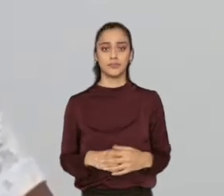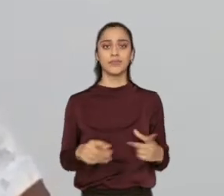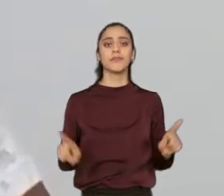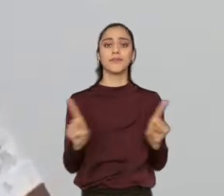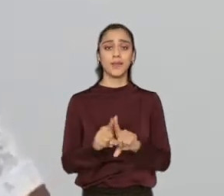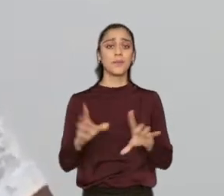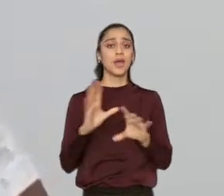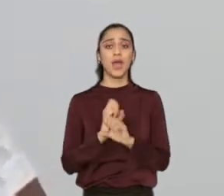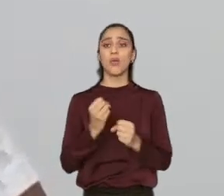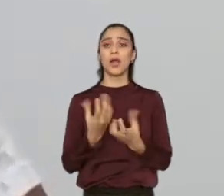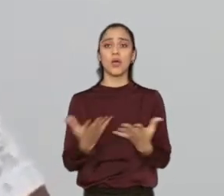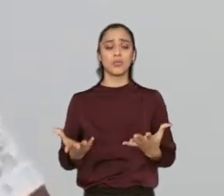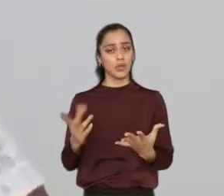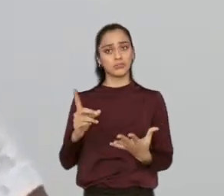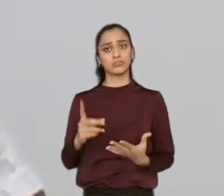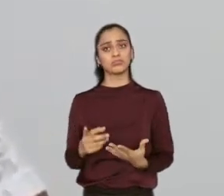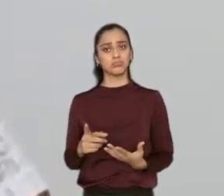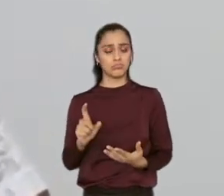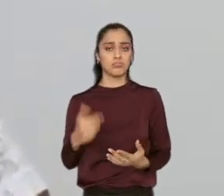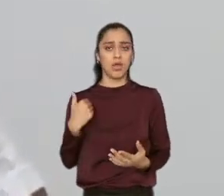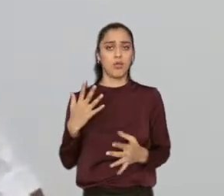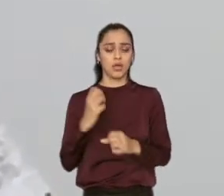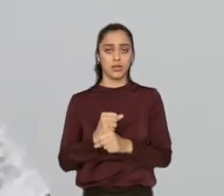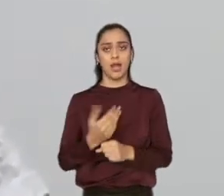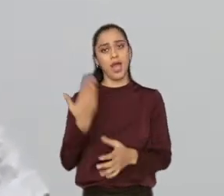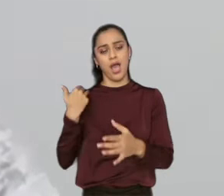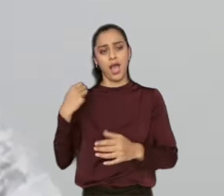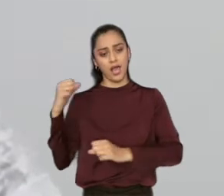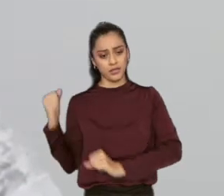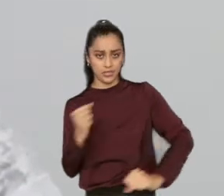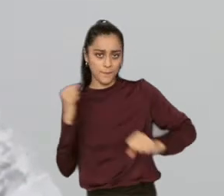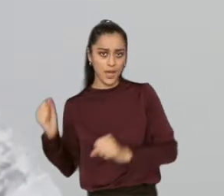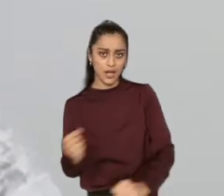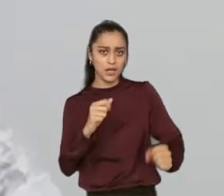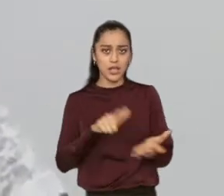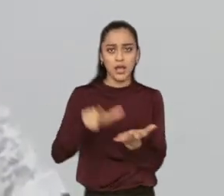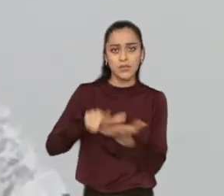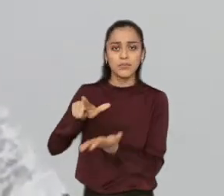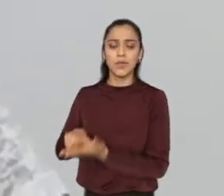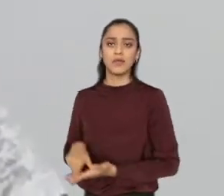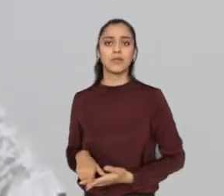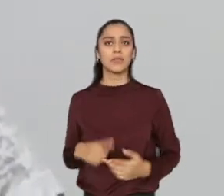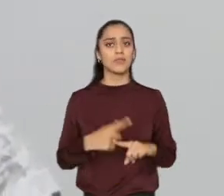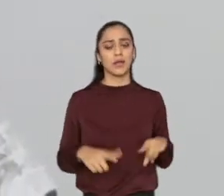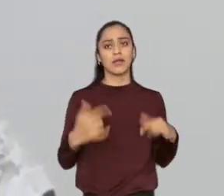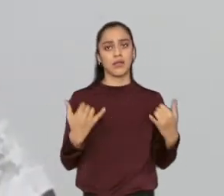y hago las cosas que tengo que hacer. Antes barría y hacía, pero